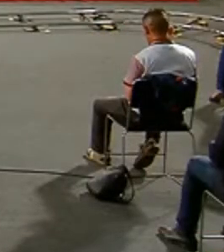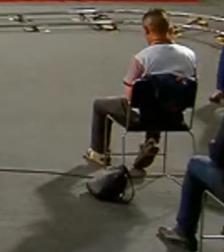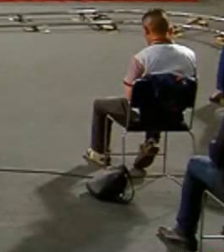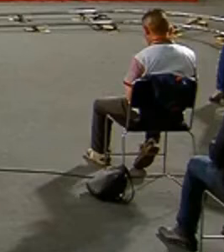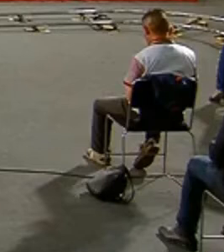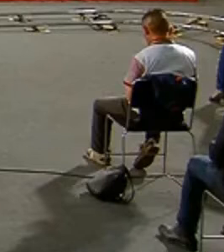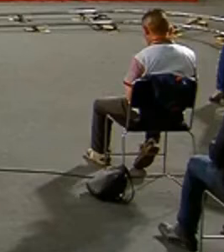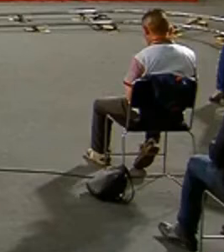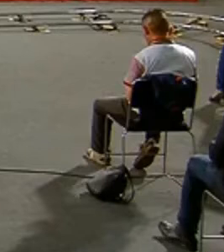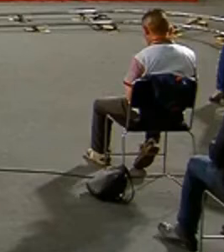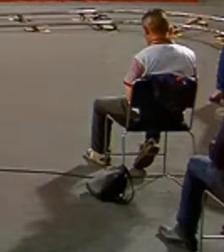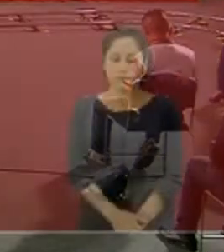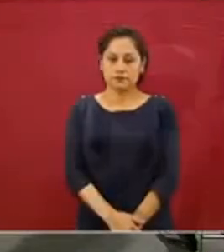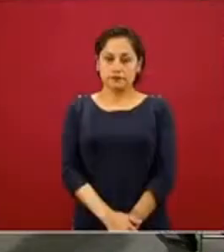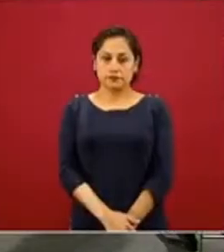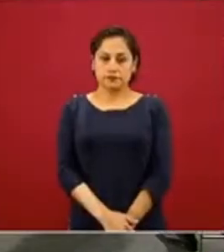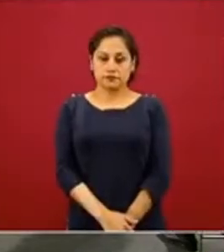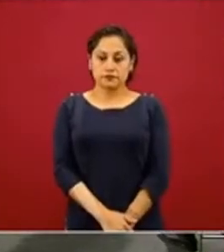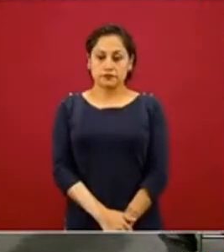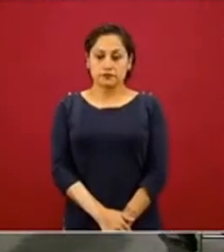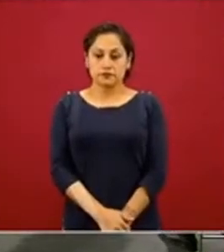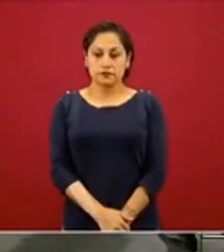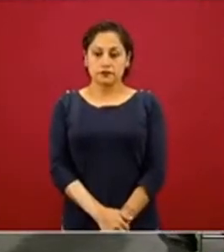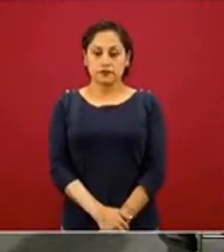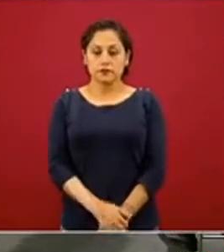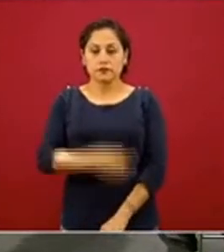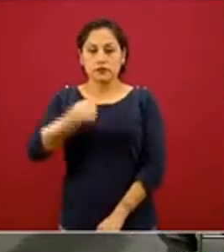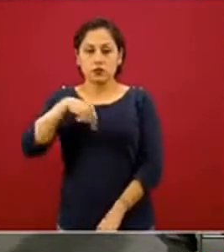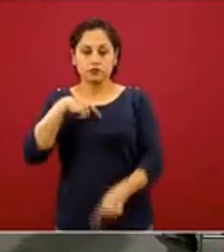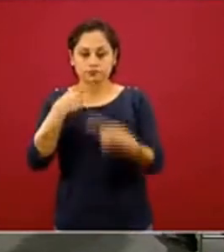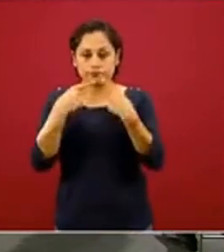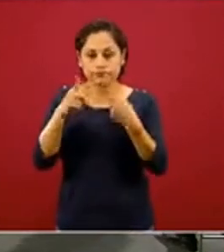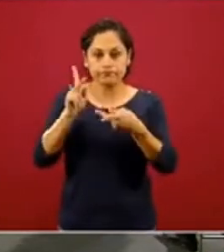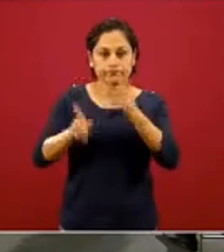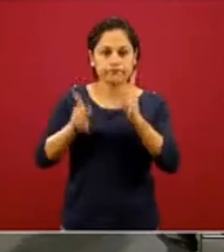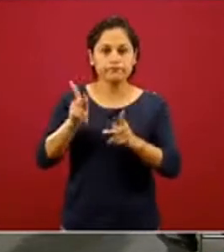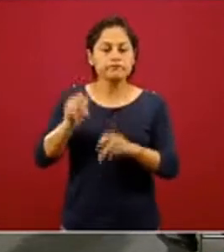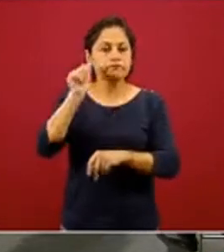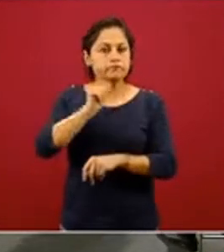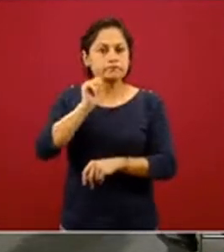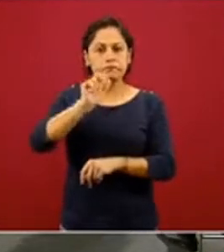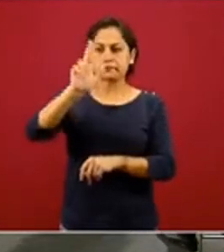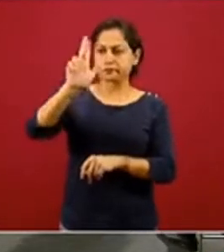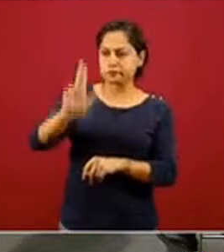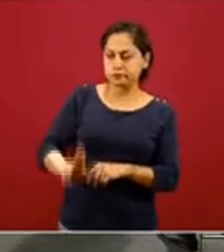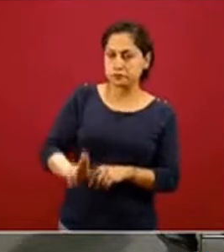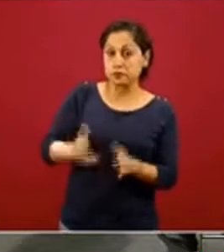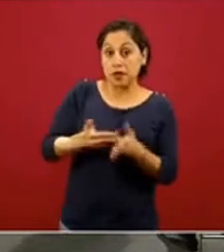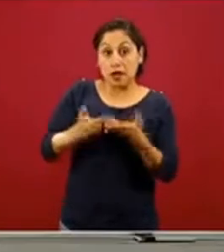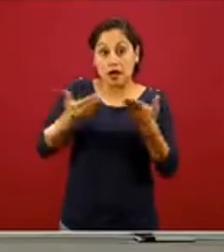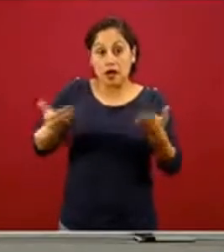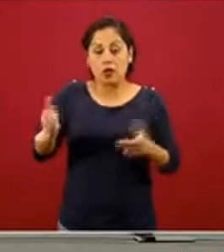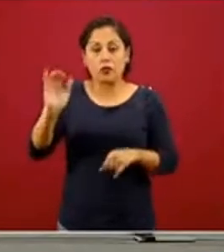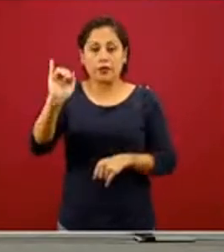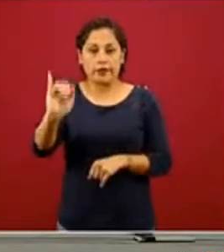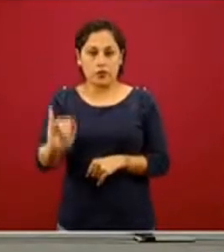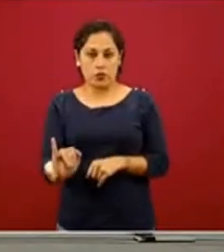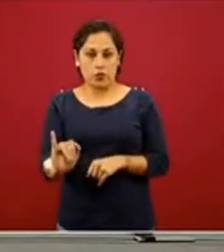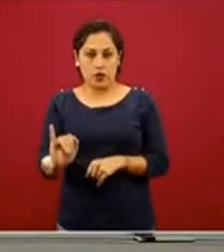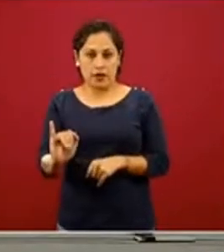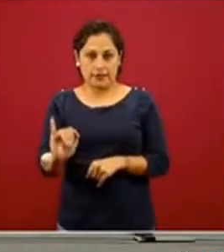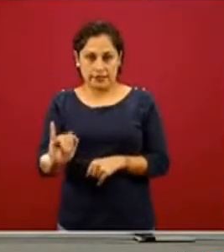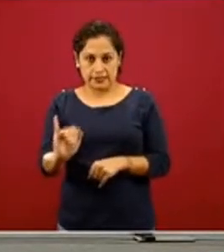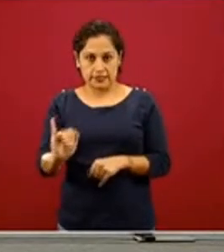productiva la conversación que tenemos periódicamente. Generalmente la tenemos los martes, esta semana la vamos a tener el jueves, ya está convocando